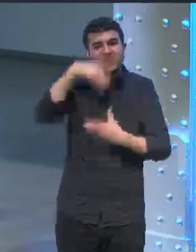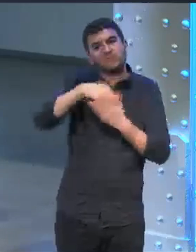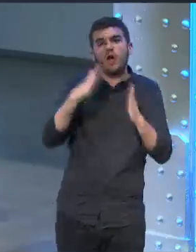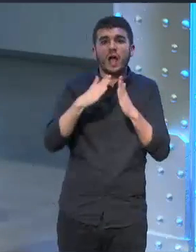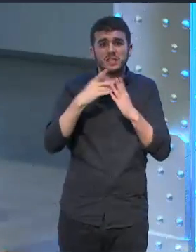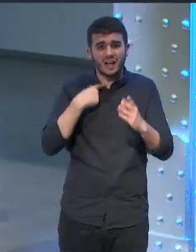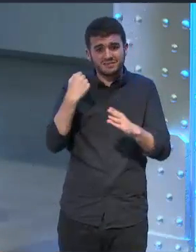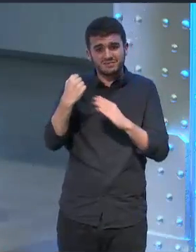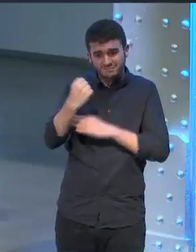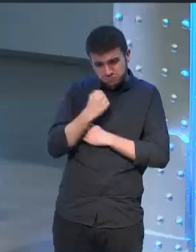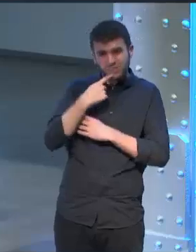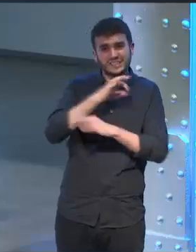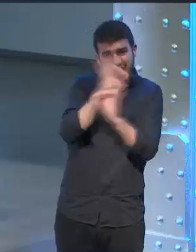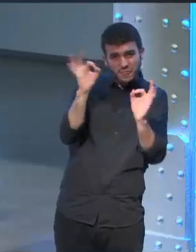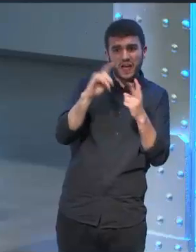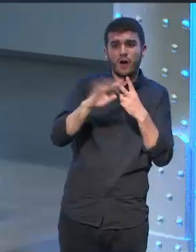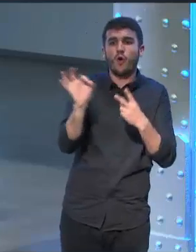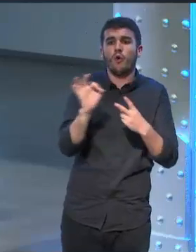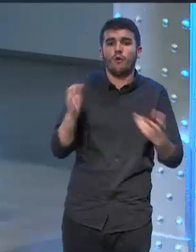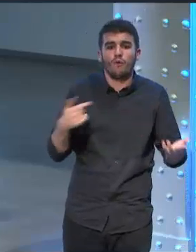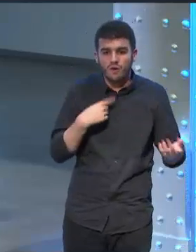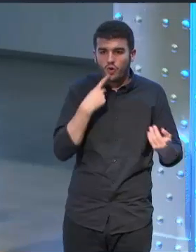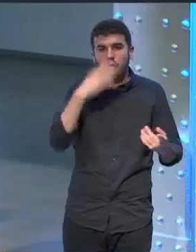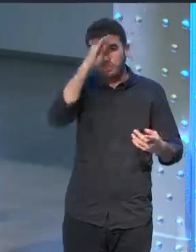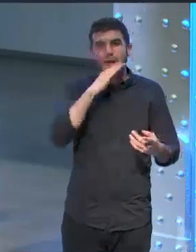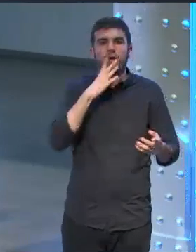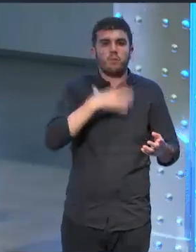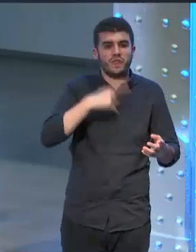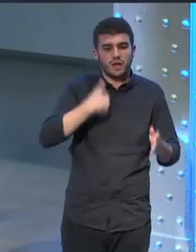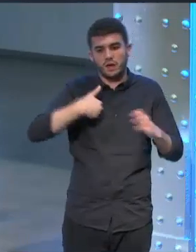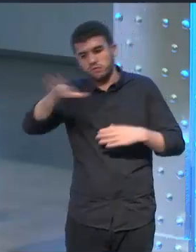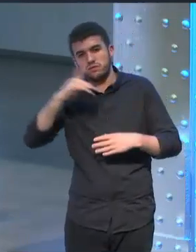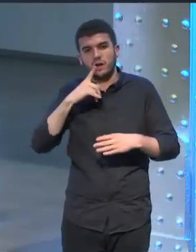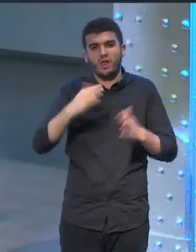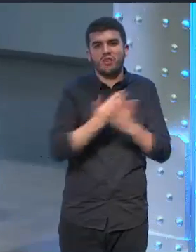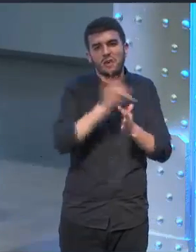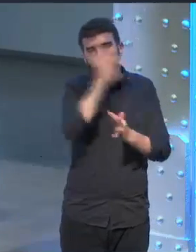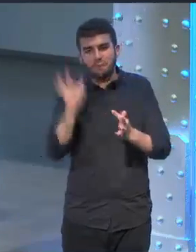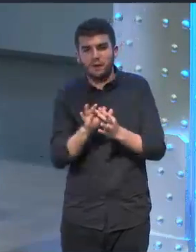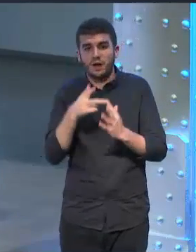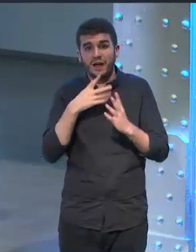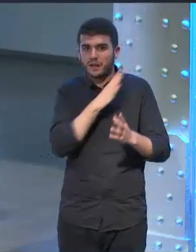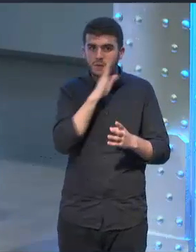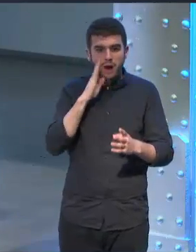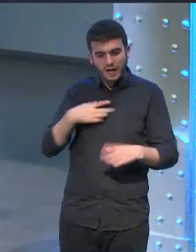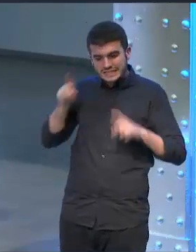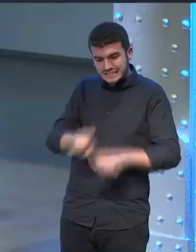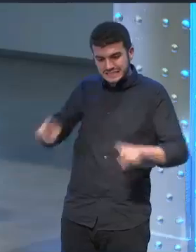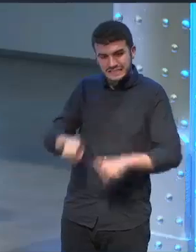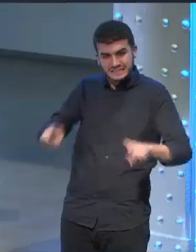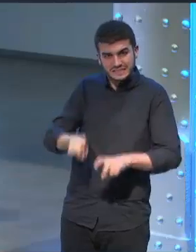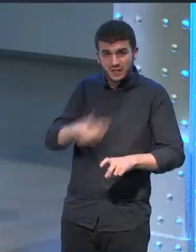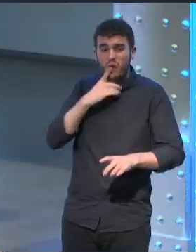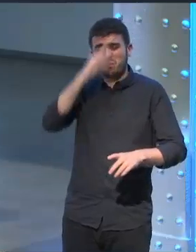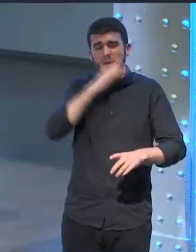o que sea un padre ingeniero, que también muchas veces pasa, ¿no? El propio padre o la propia madre que os haya inculcado una